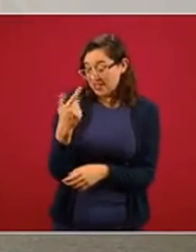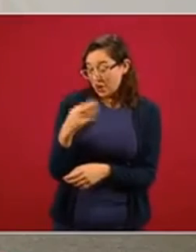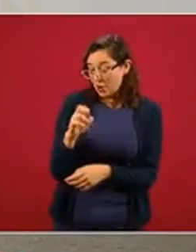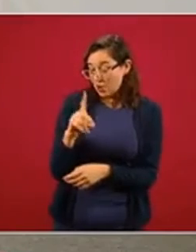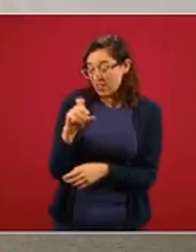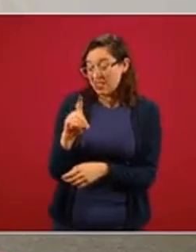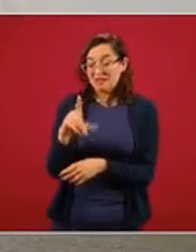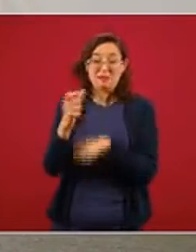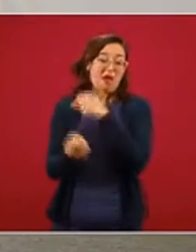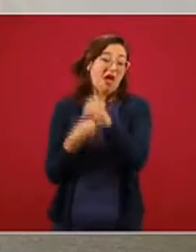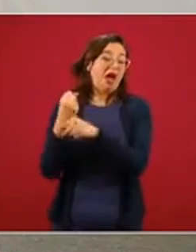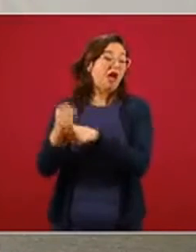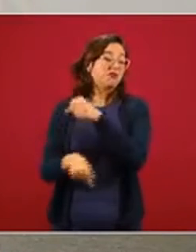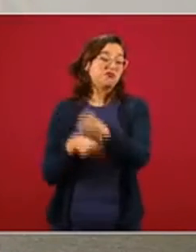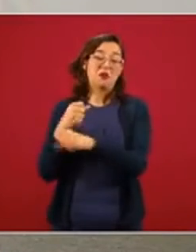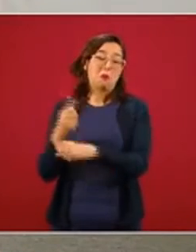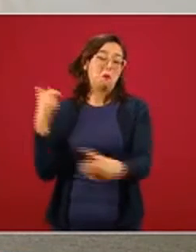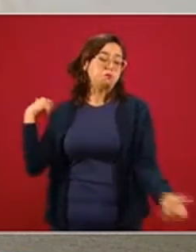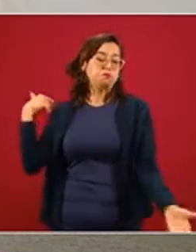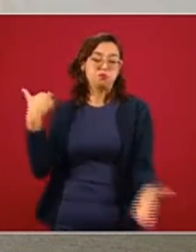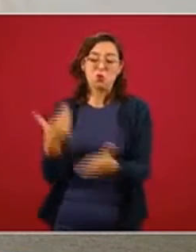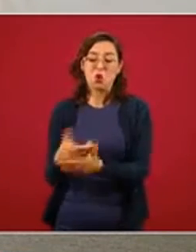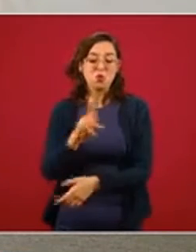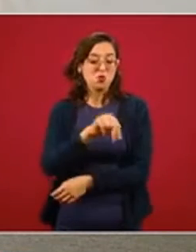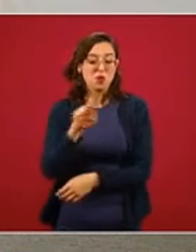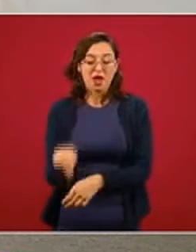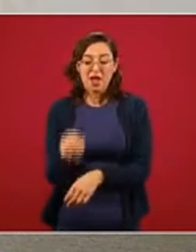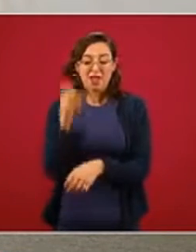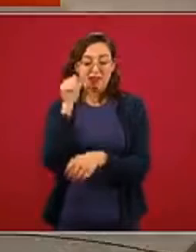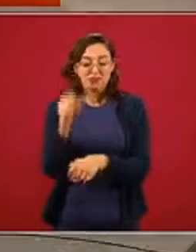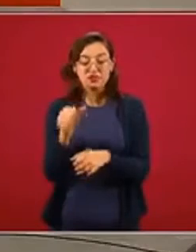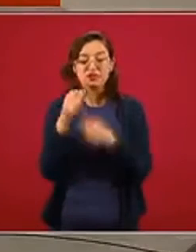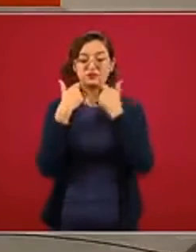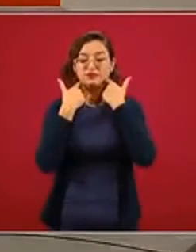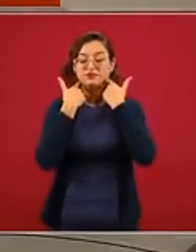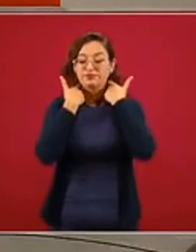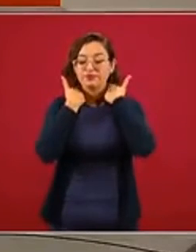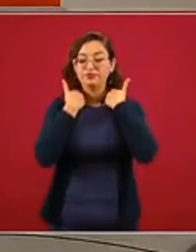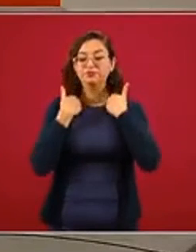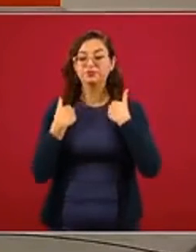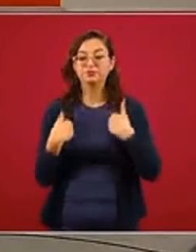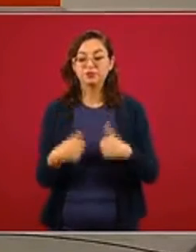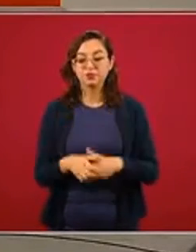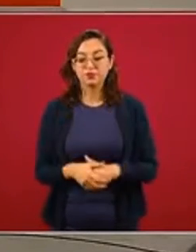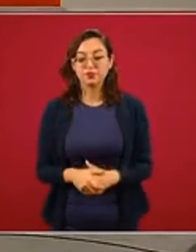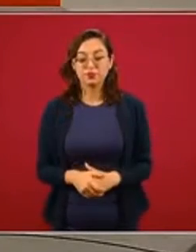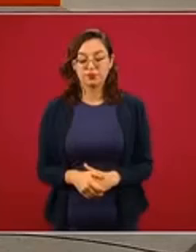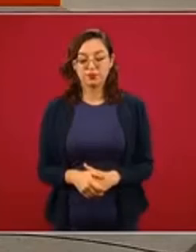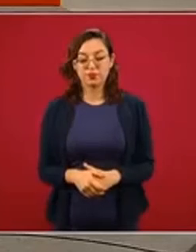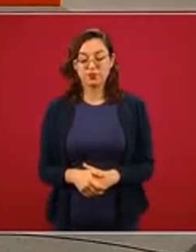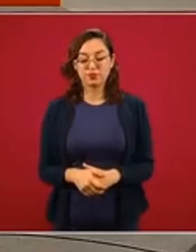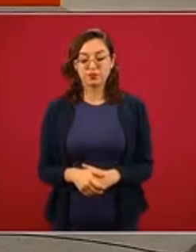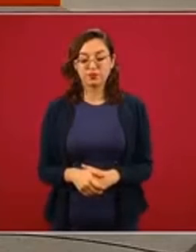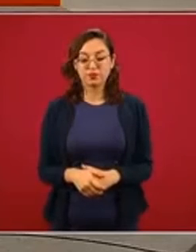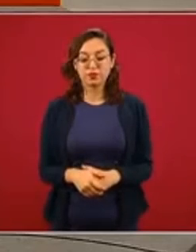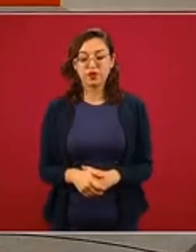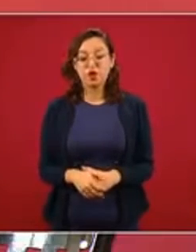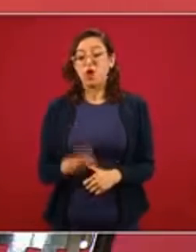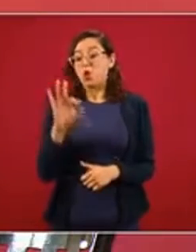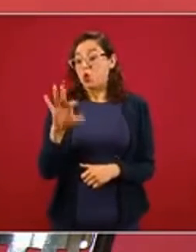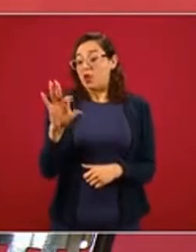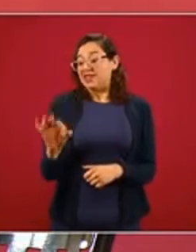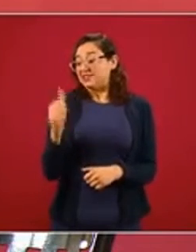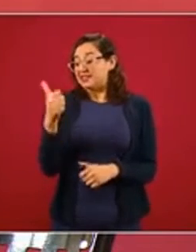de muchos años nuestro Sistema Nacional de Salud. Que ocurran estas 46,000 o